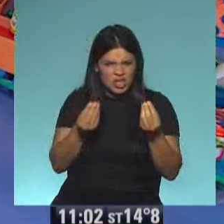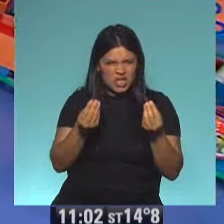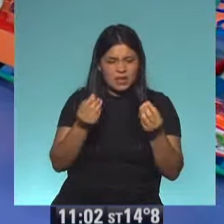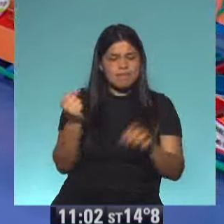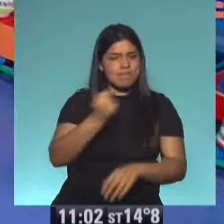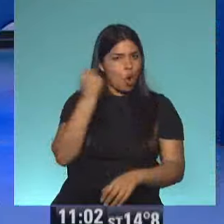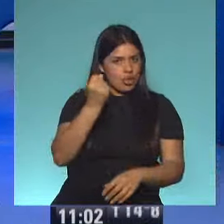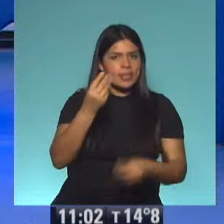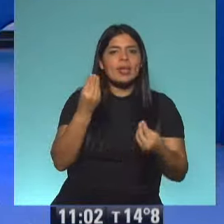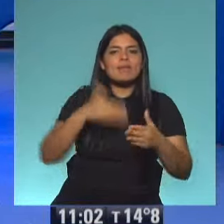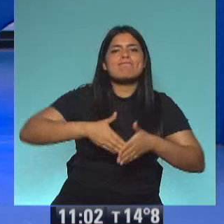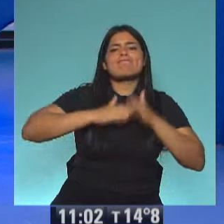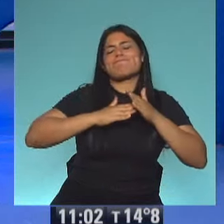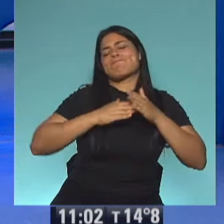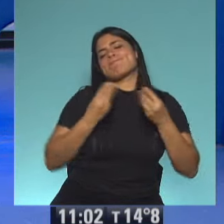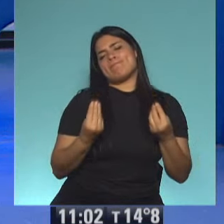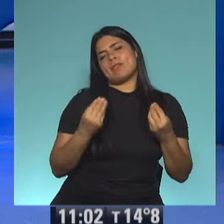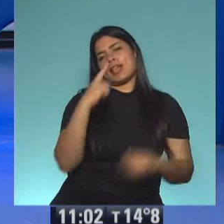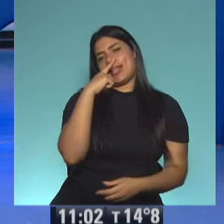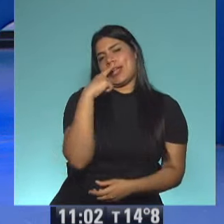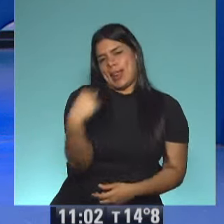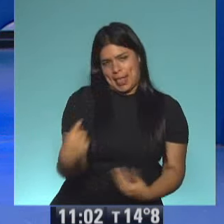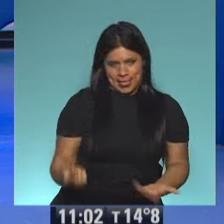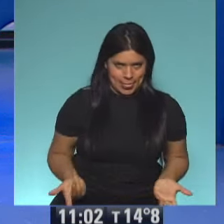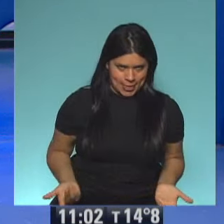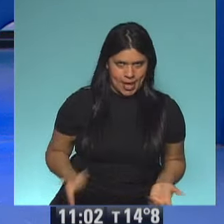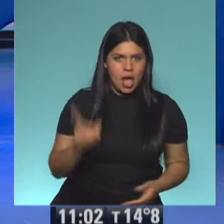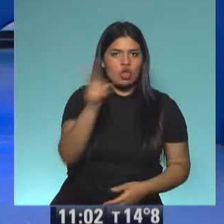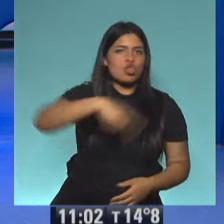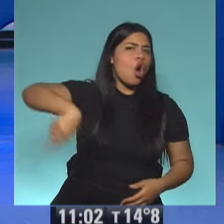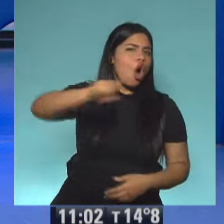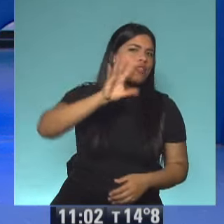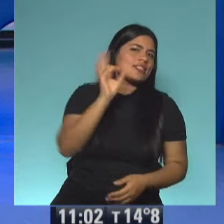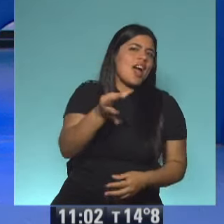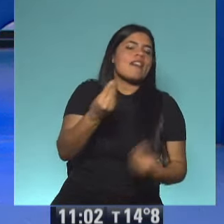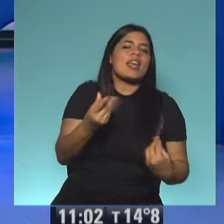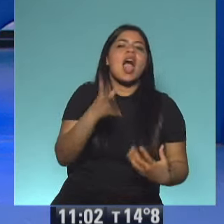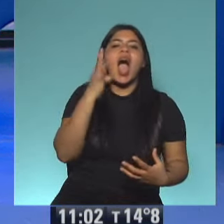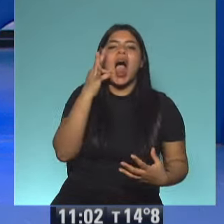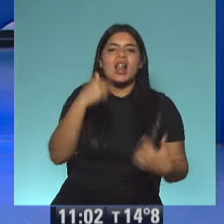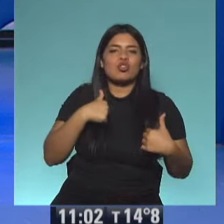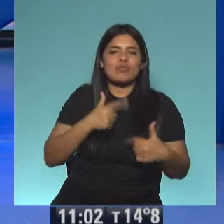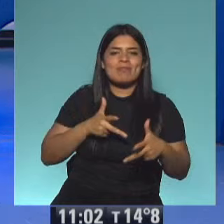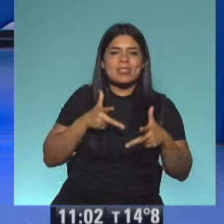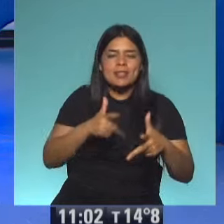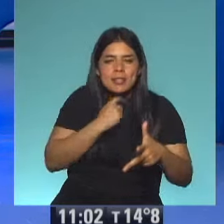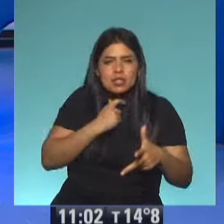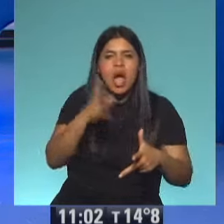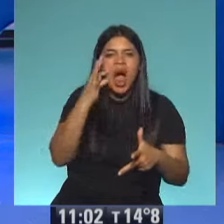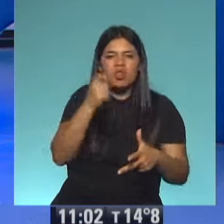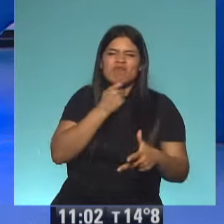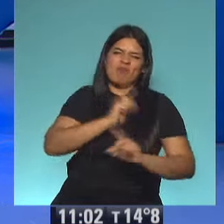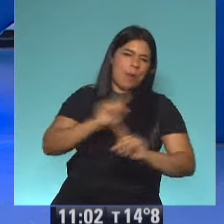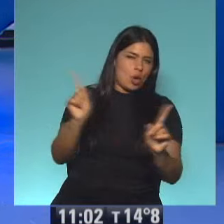de la crítica. ¿Sí? Todos saben que la crítica tiene que ver con algo que queremos decir y que queremos que cambie, algo que no nos